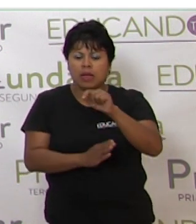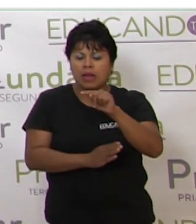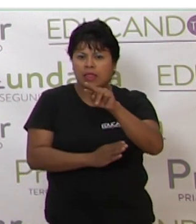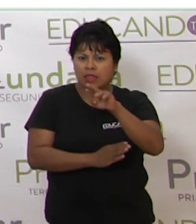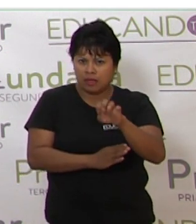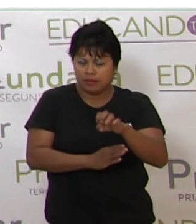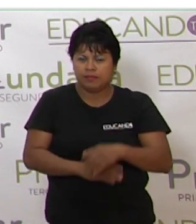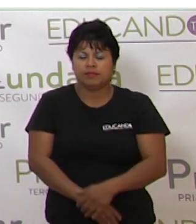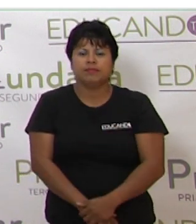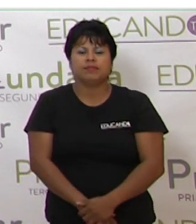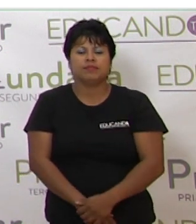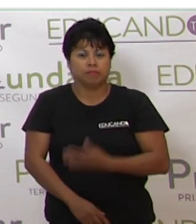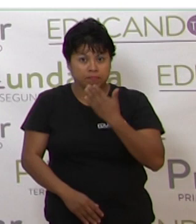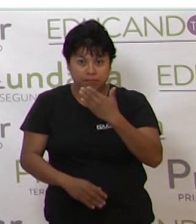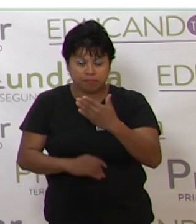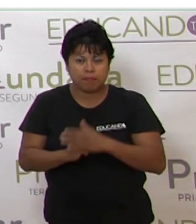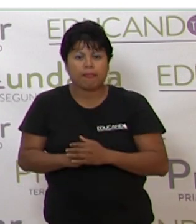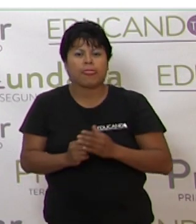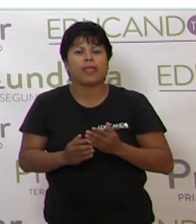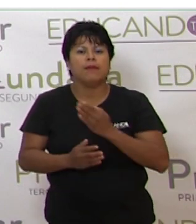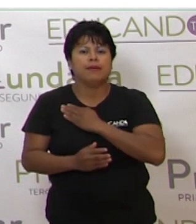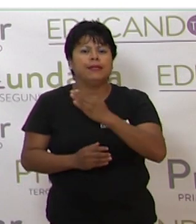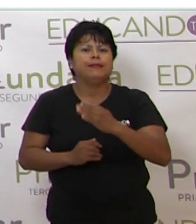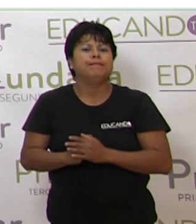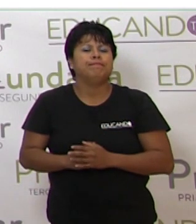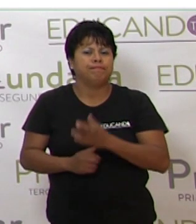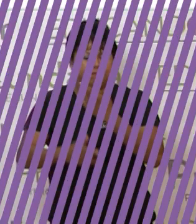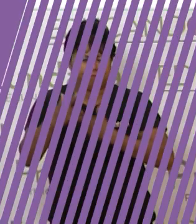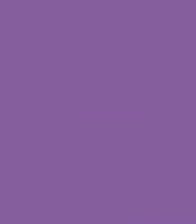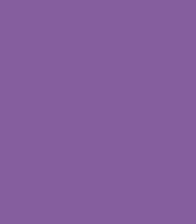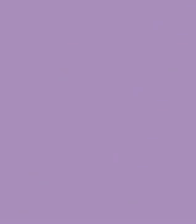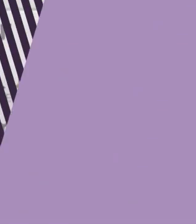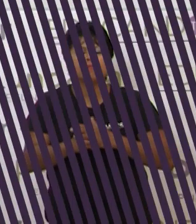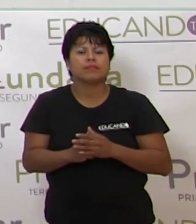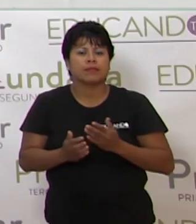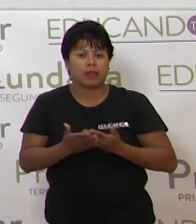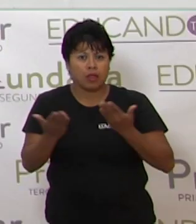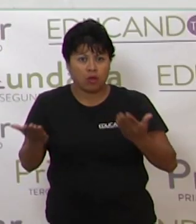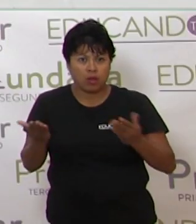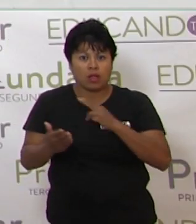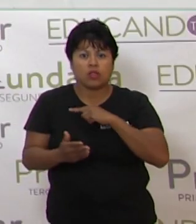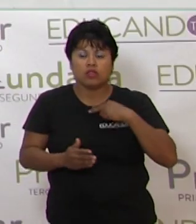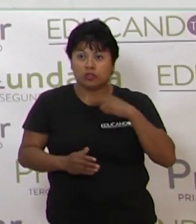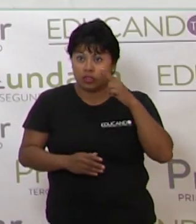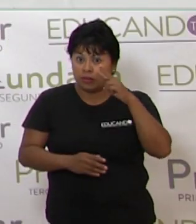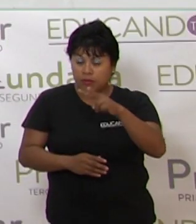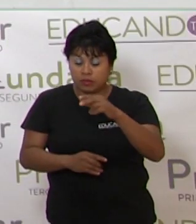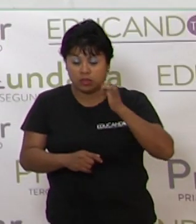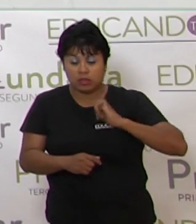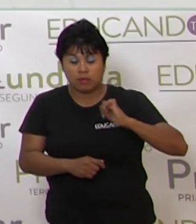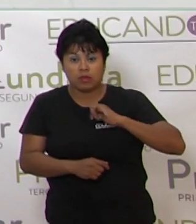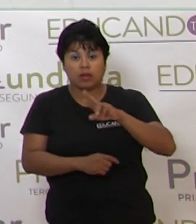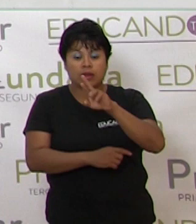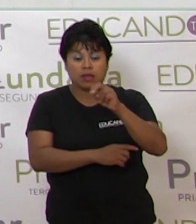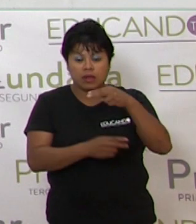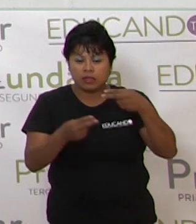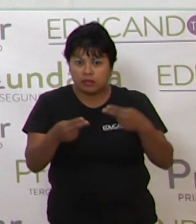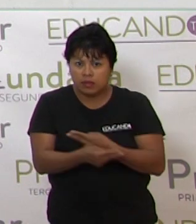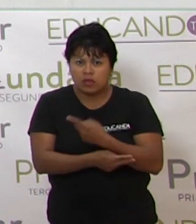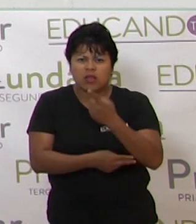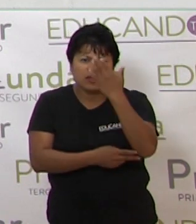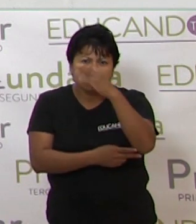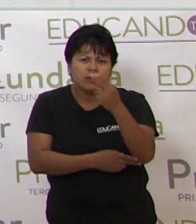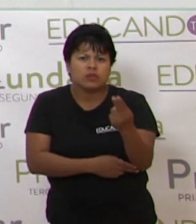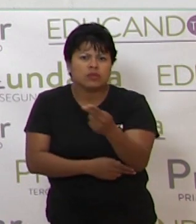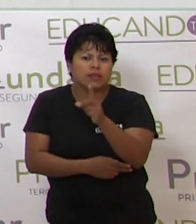Marte. Muy bien. Bueno, regresando. Ahora que ya nos situamos en la época del Renacimiento, ¿qué